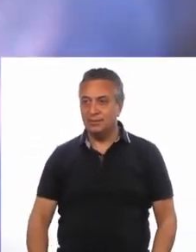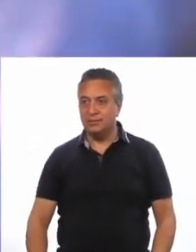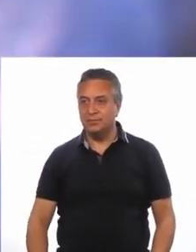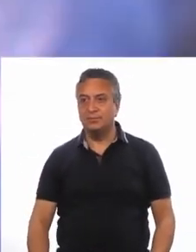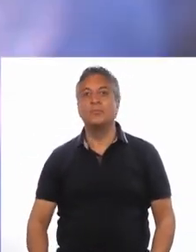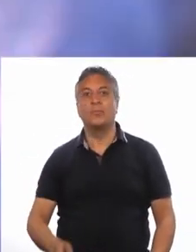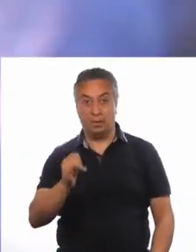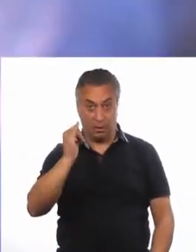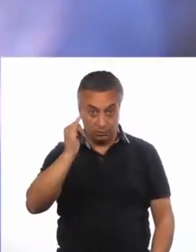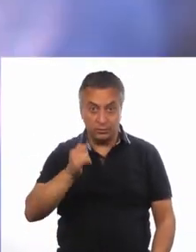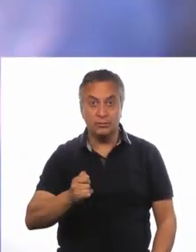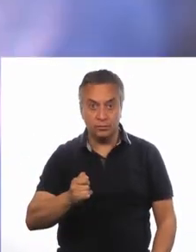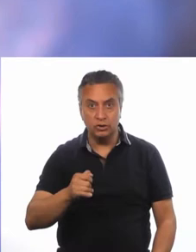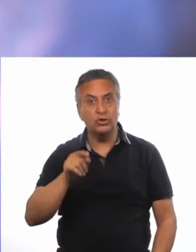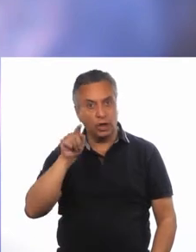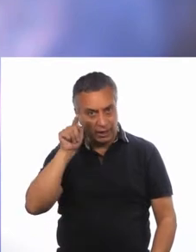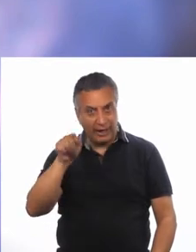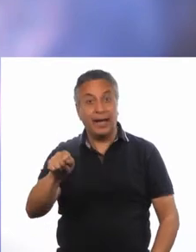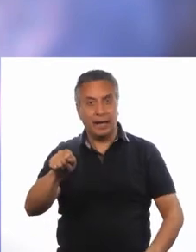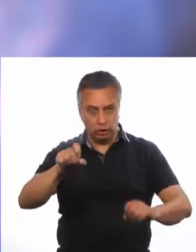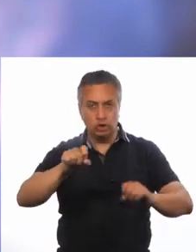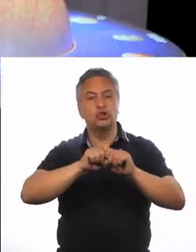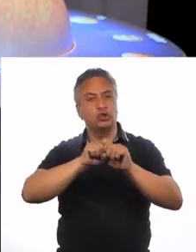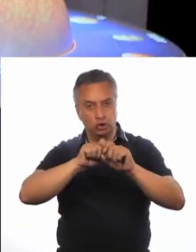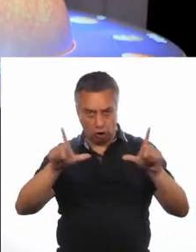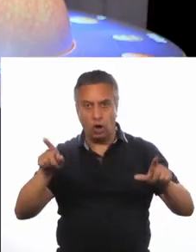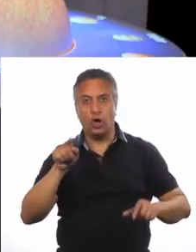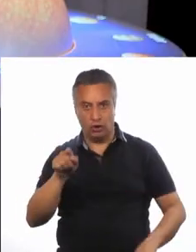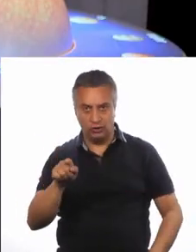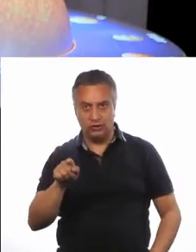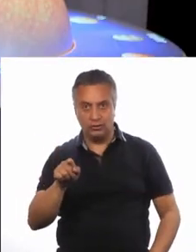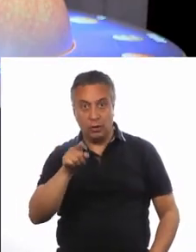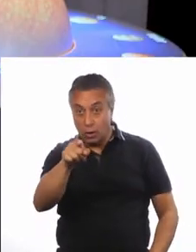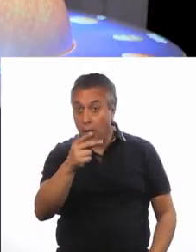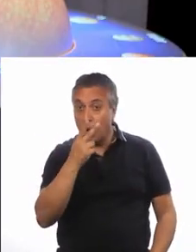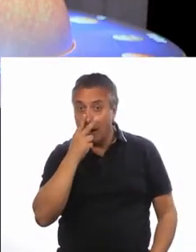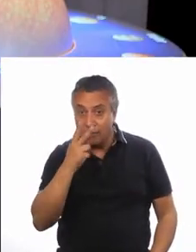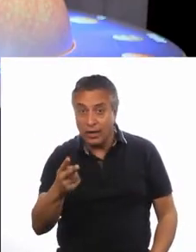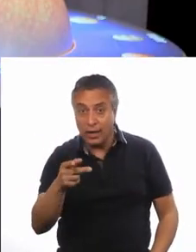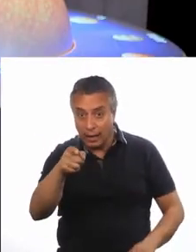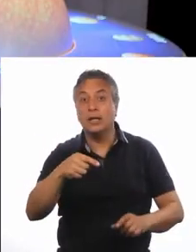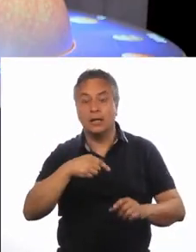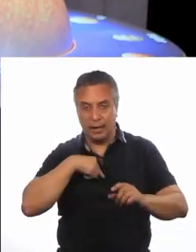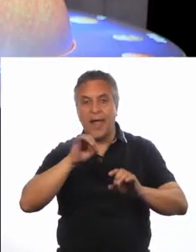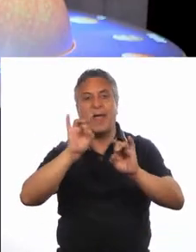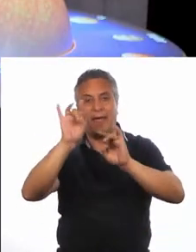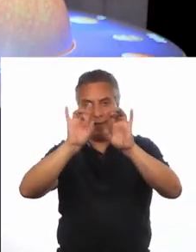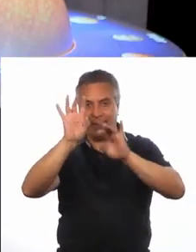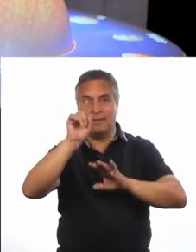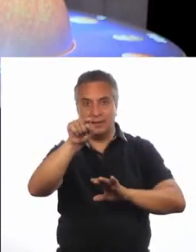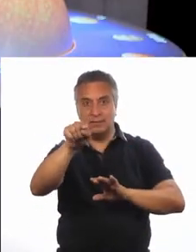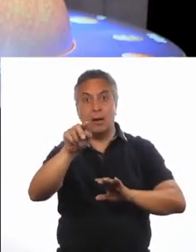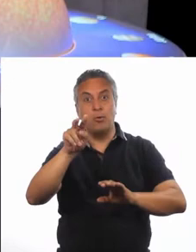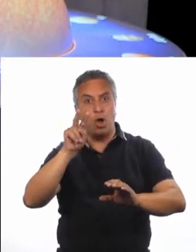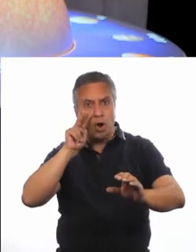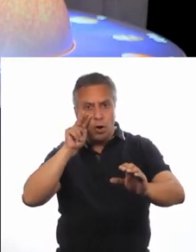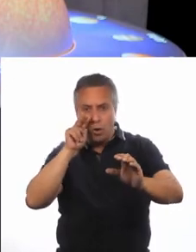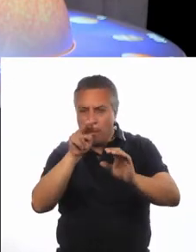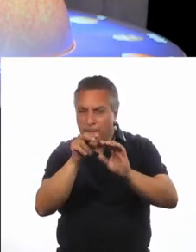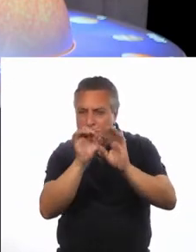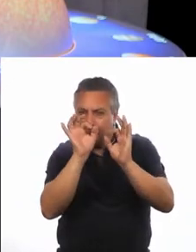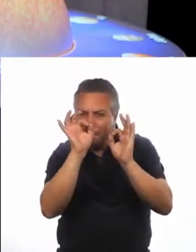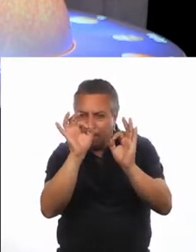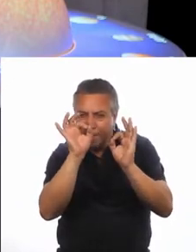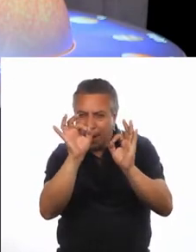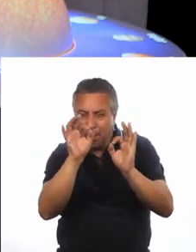si este es nuestro sol lo que acabamos de ver es nuestra estrella pero vista con lujo de detalles